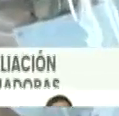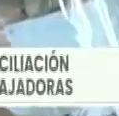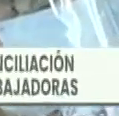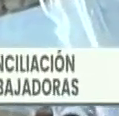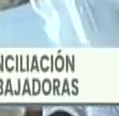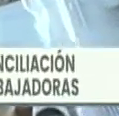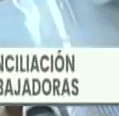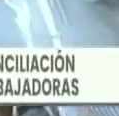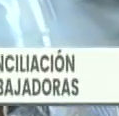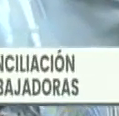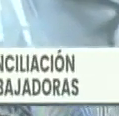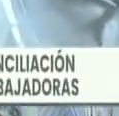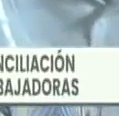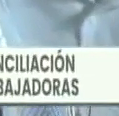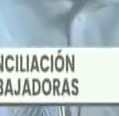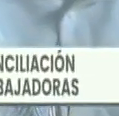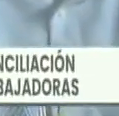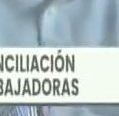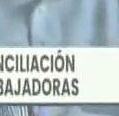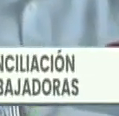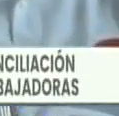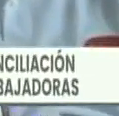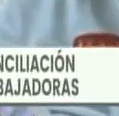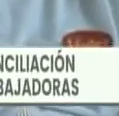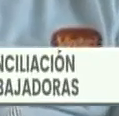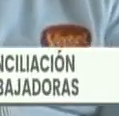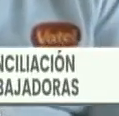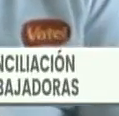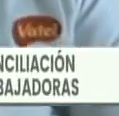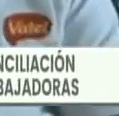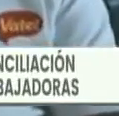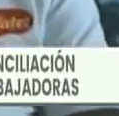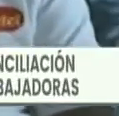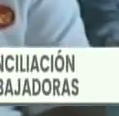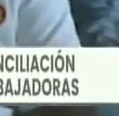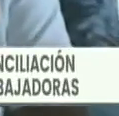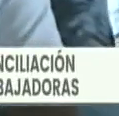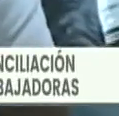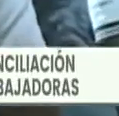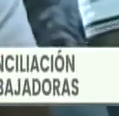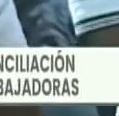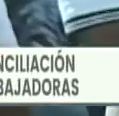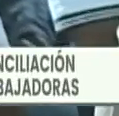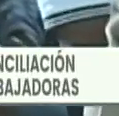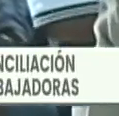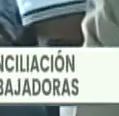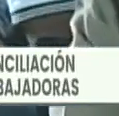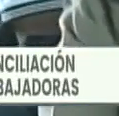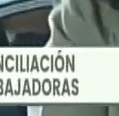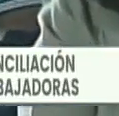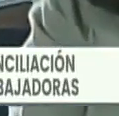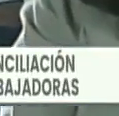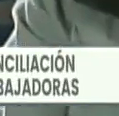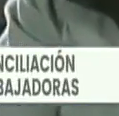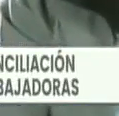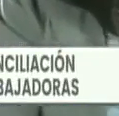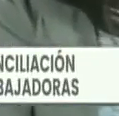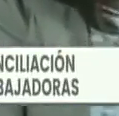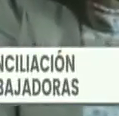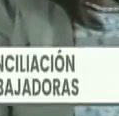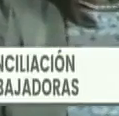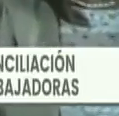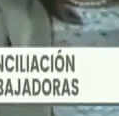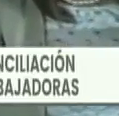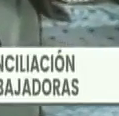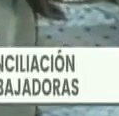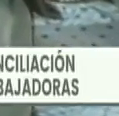sanciones a una crisis existente. No vamos a decir que esto están haciendo en ese momento por eso, porque la estamos viviendo en el sector, y voy a referirme exclusivamente